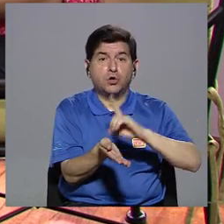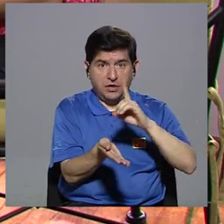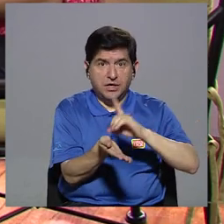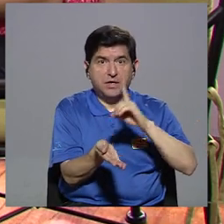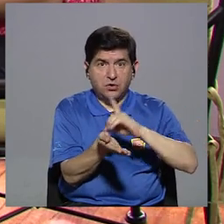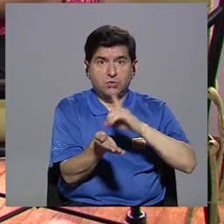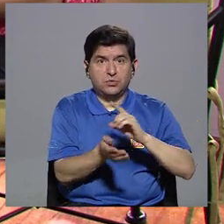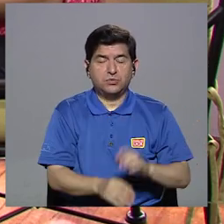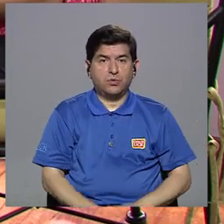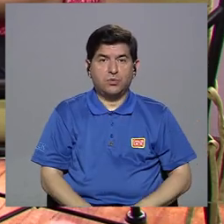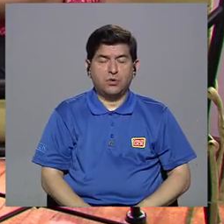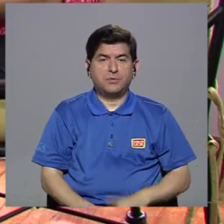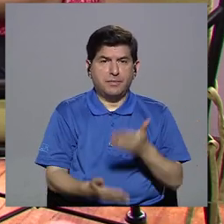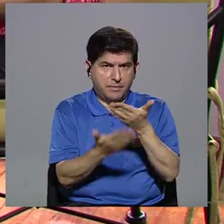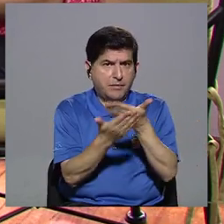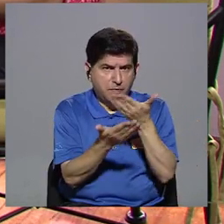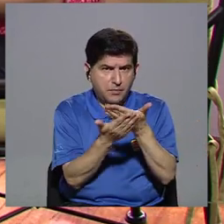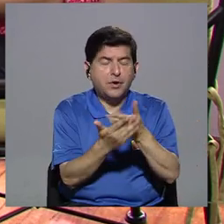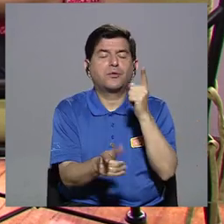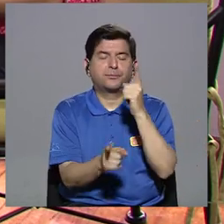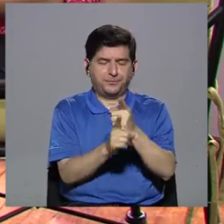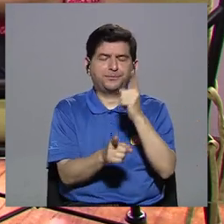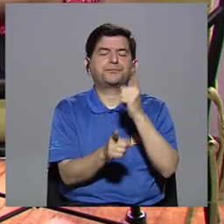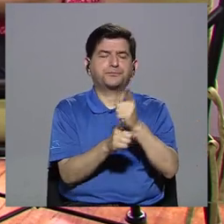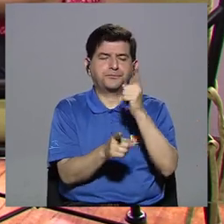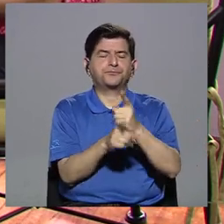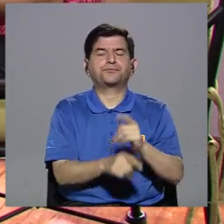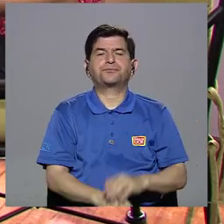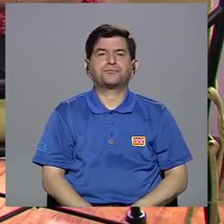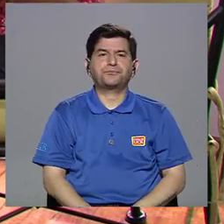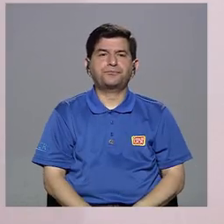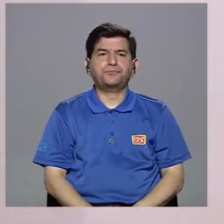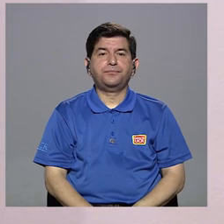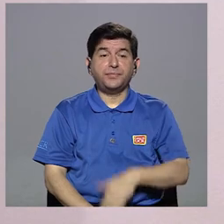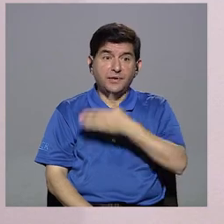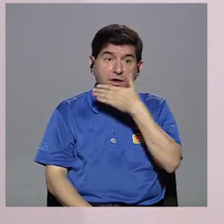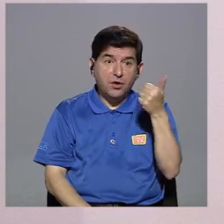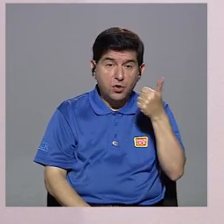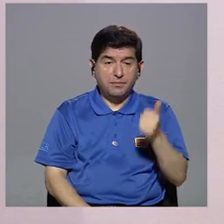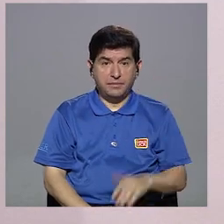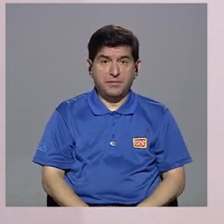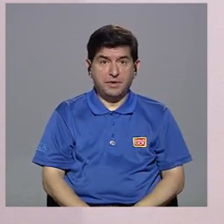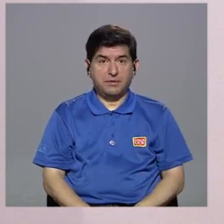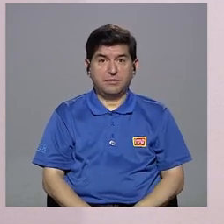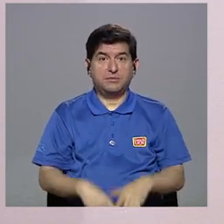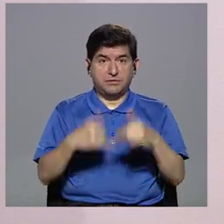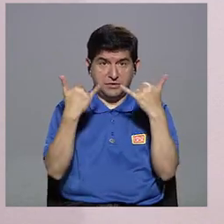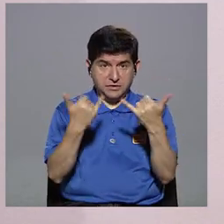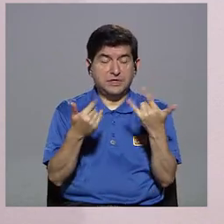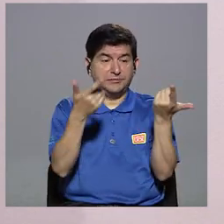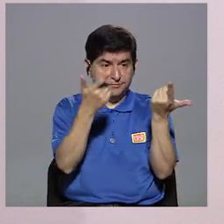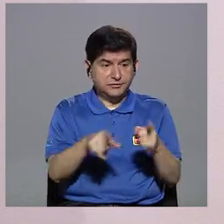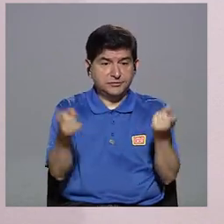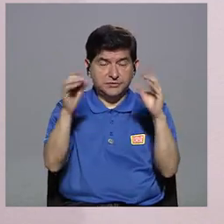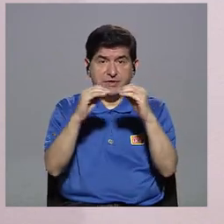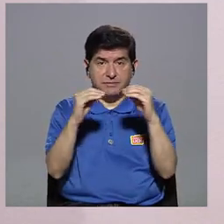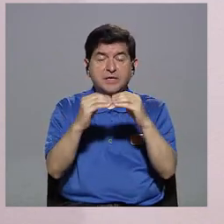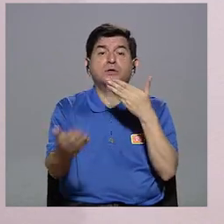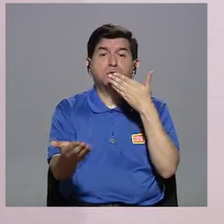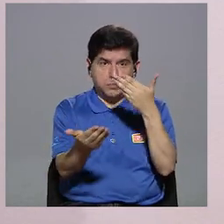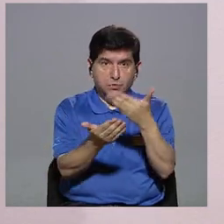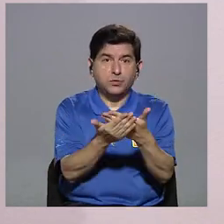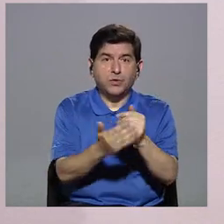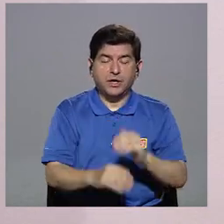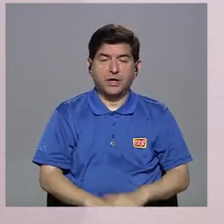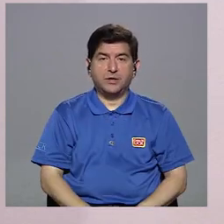para hacer una confirmación claro lo mejor de hecho qué es lo que está cada día ocurriendo más y